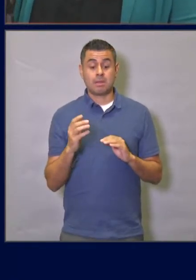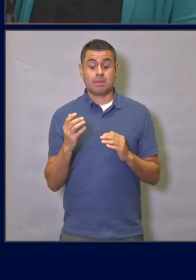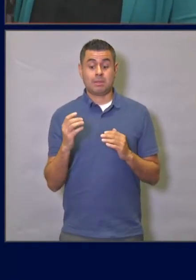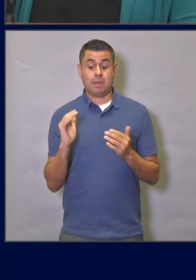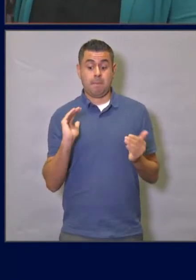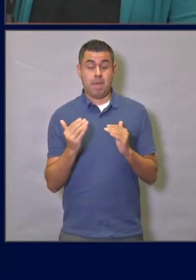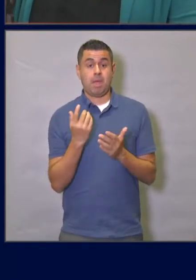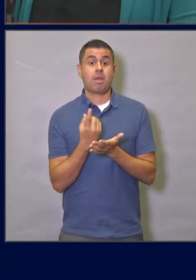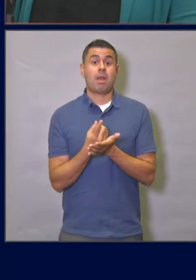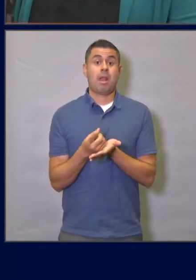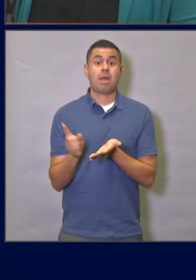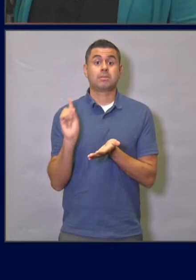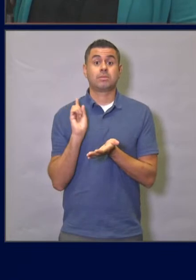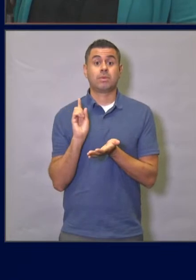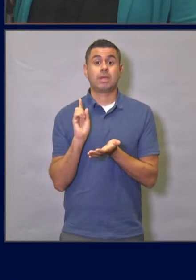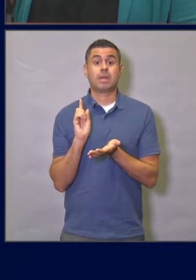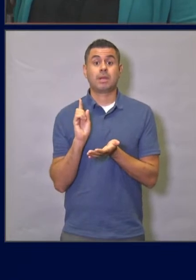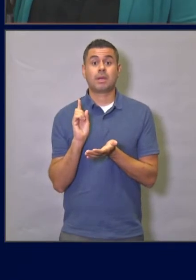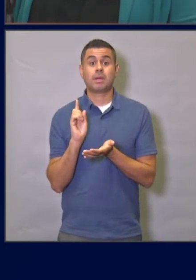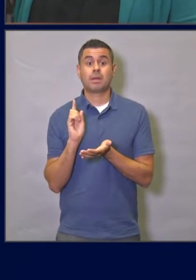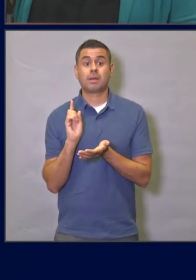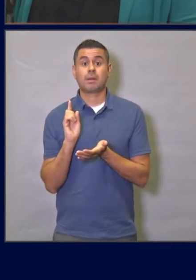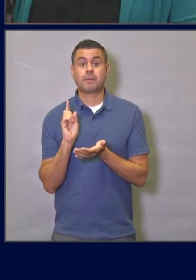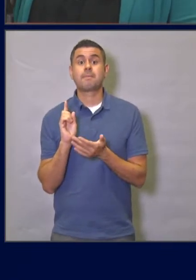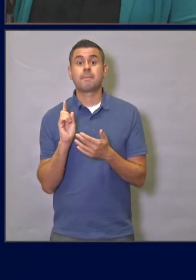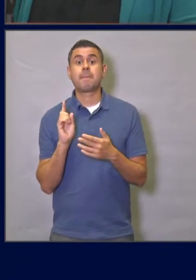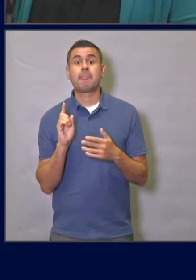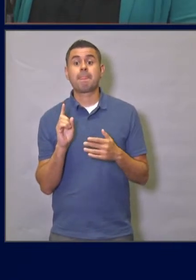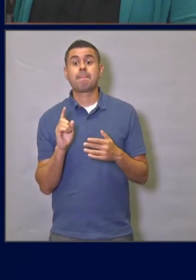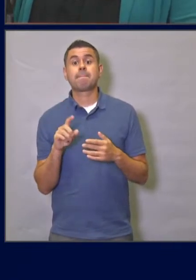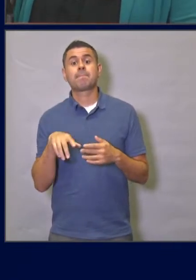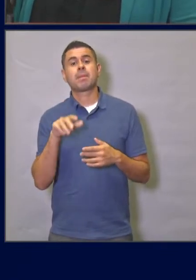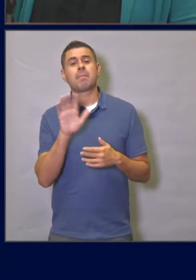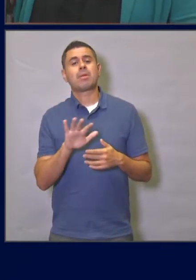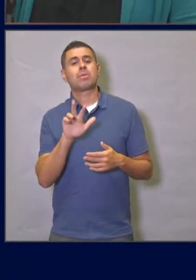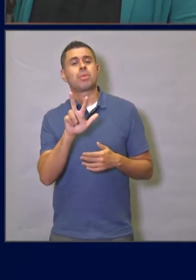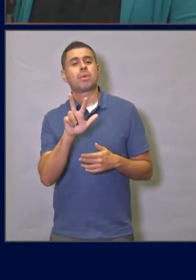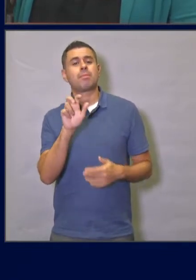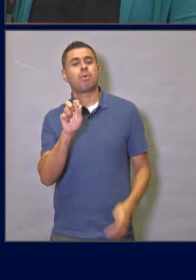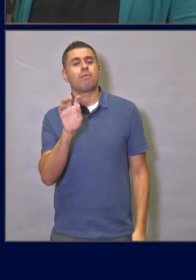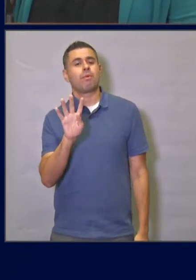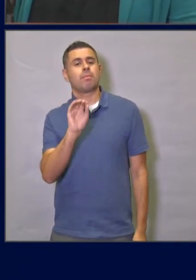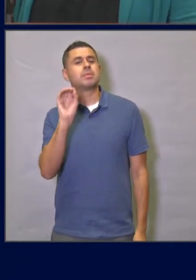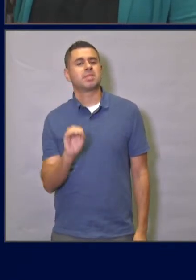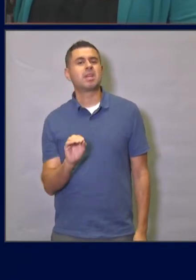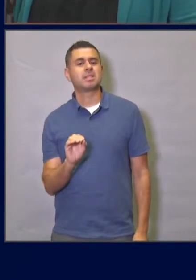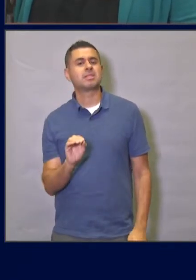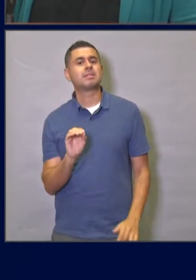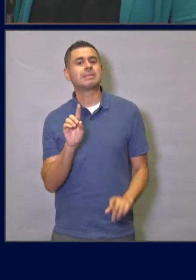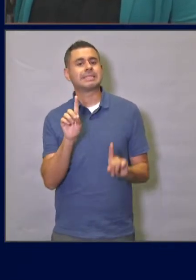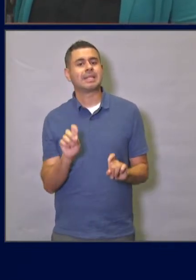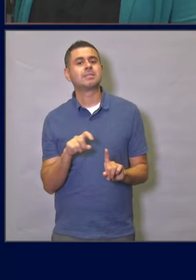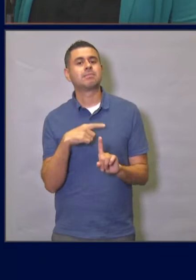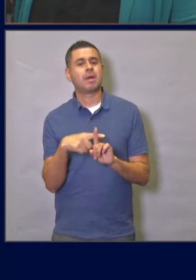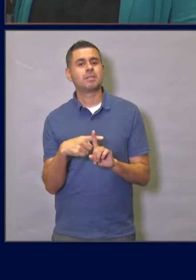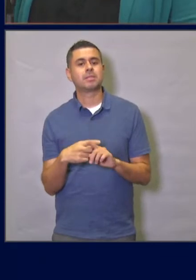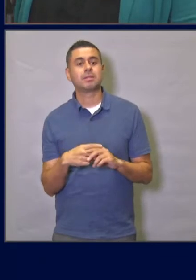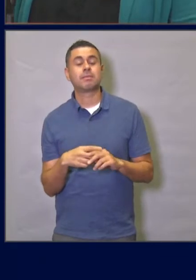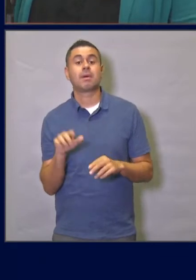la fecha, alrededor de 3.4%. Esto quiere decir que casi